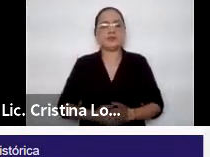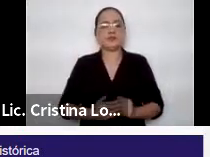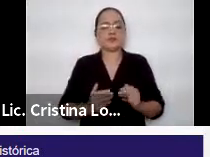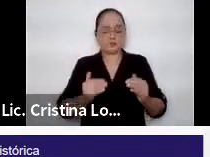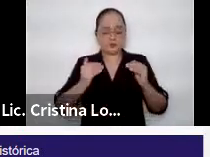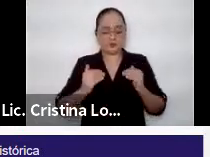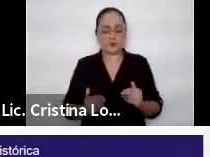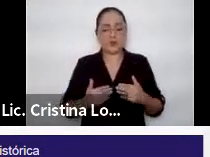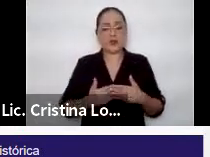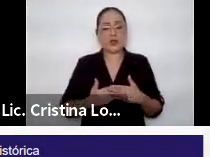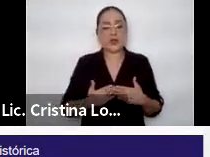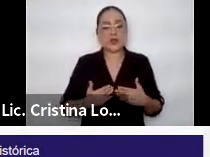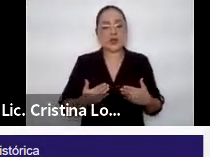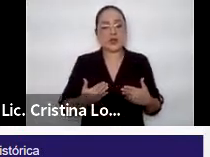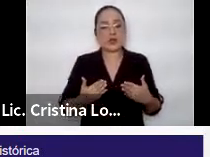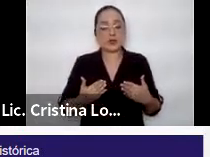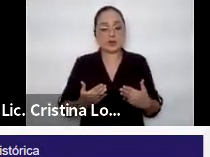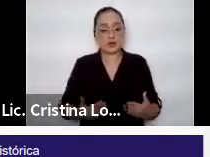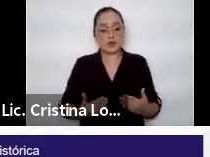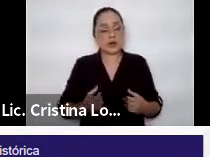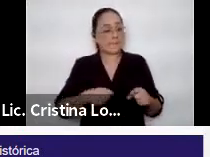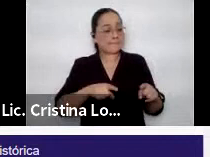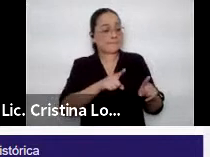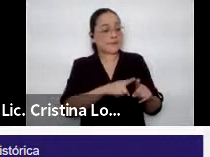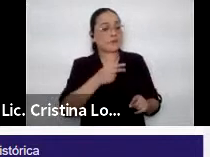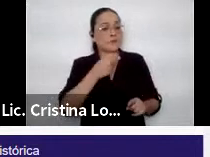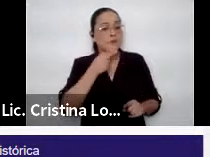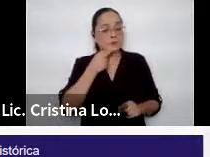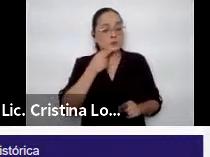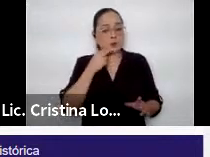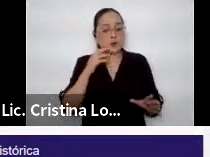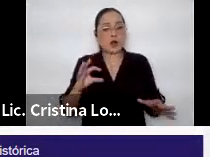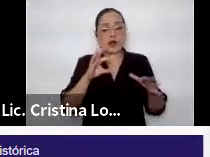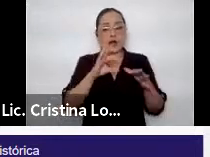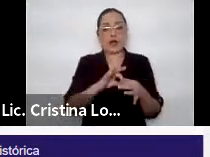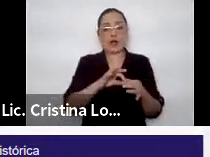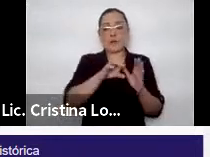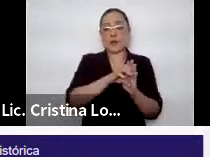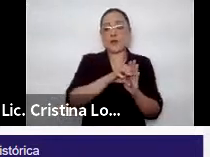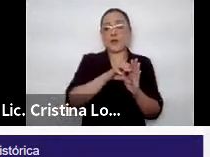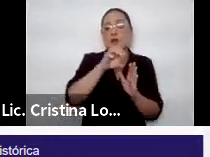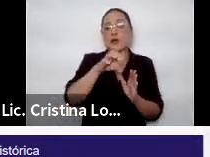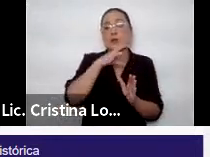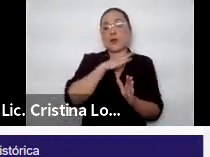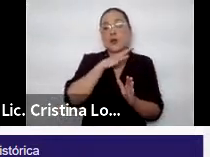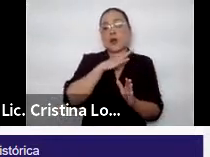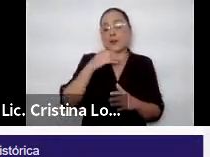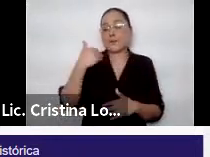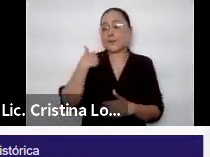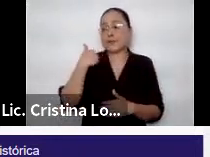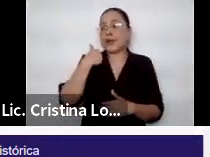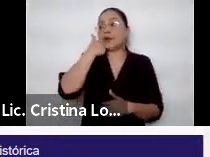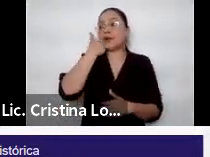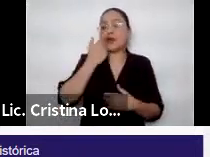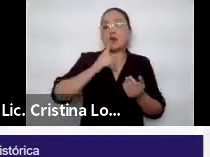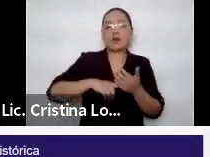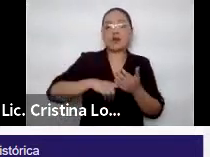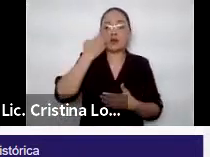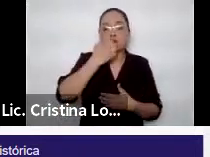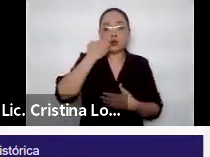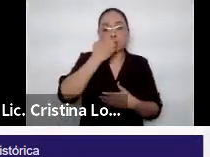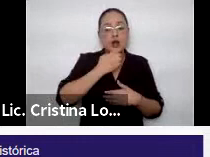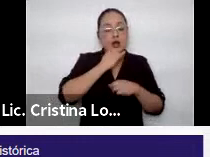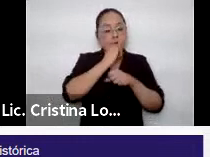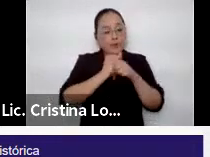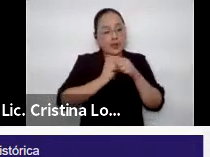entonces, esto puede ser de mucha utilidad. Si nos piden, por ejemplo, en un trabajo, en la escuela,